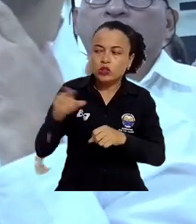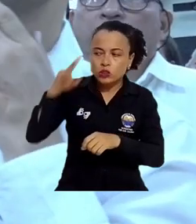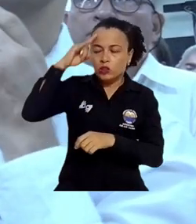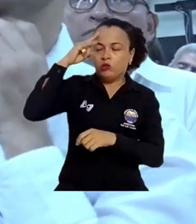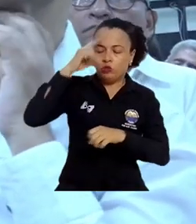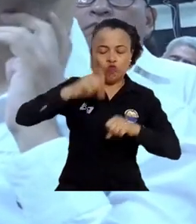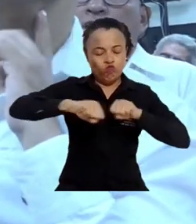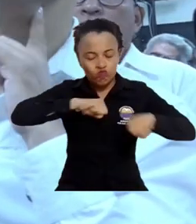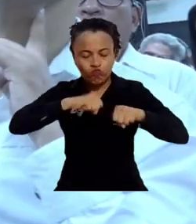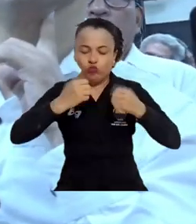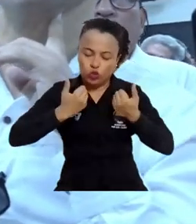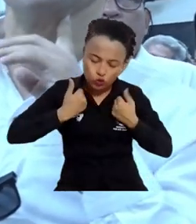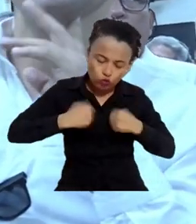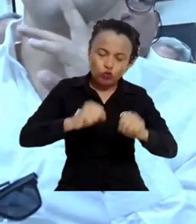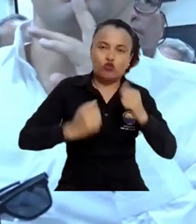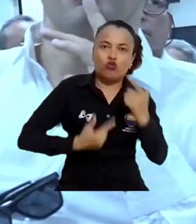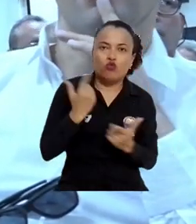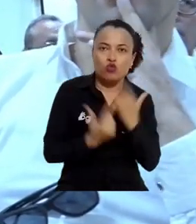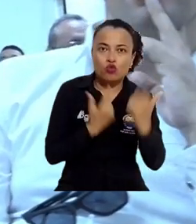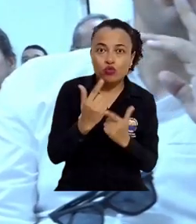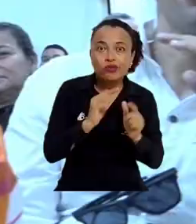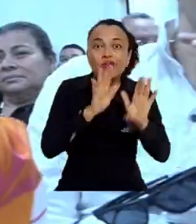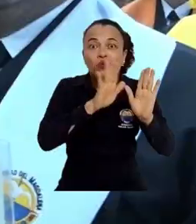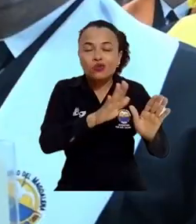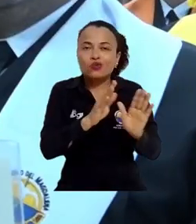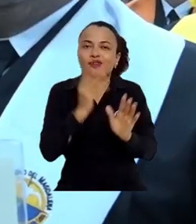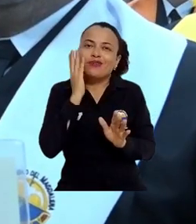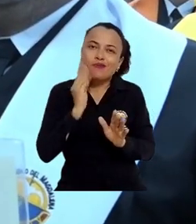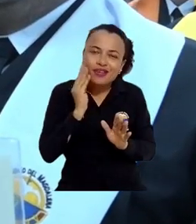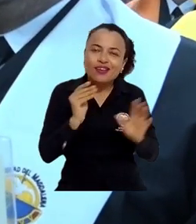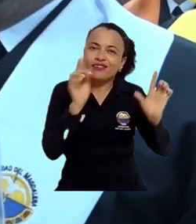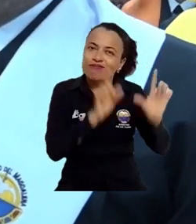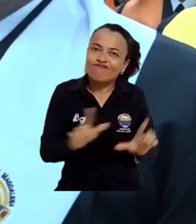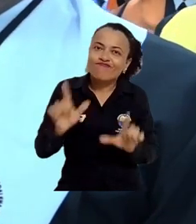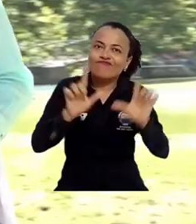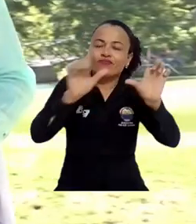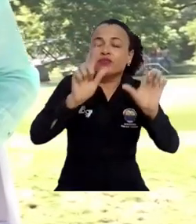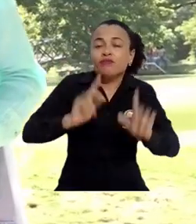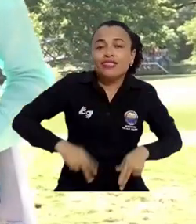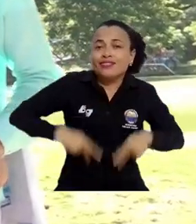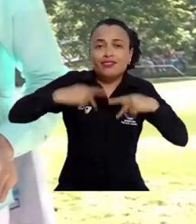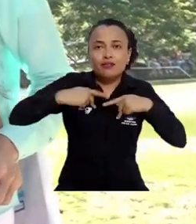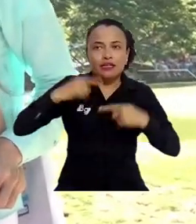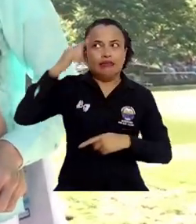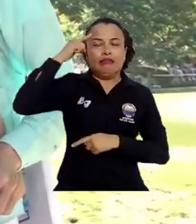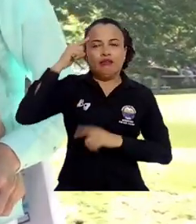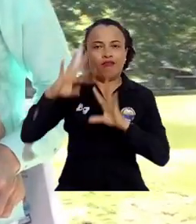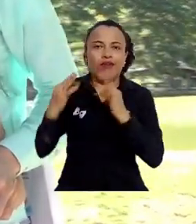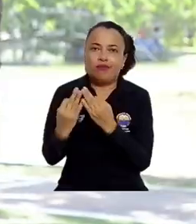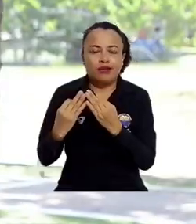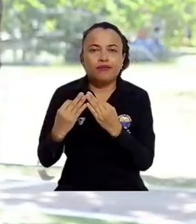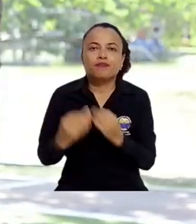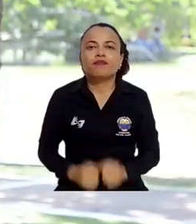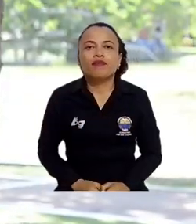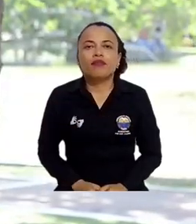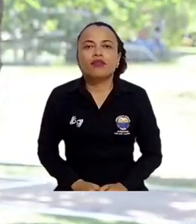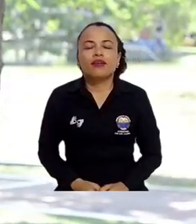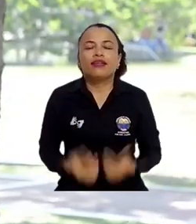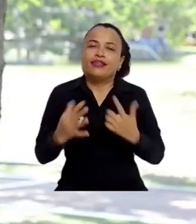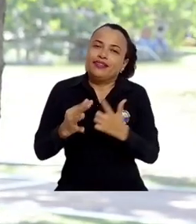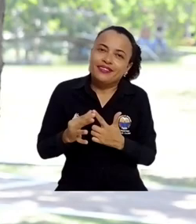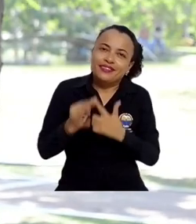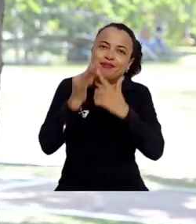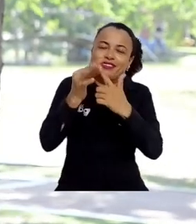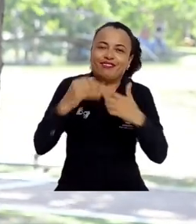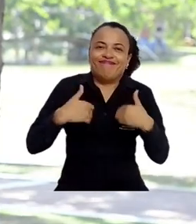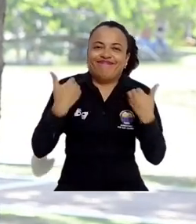profesionales para salir adelante no solo durante su experiencia académica de posgrado sino a lo largo del camino de su vida fue muy muy